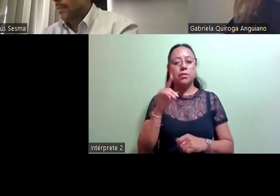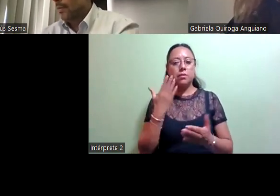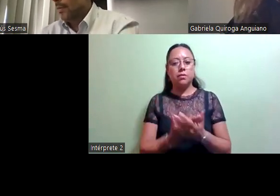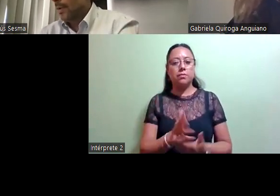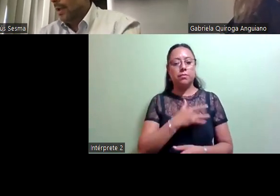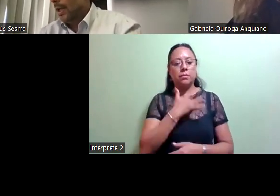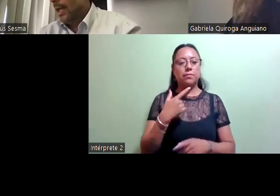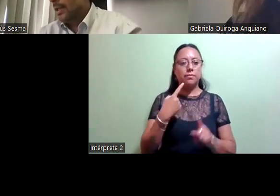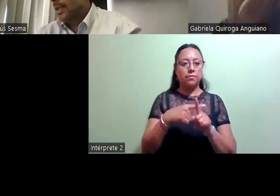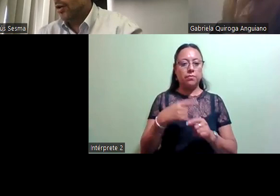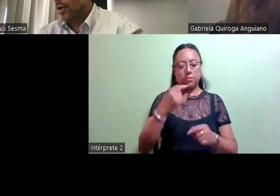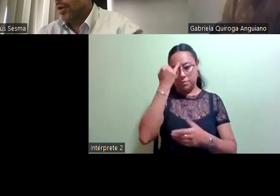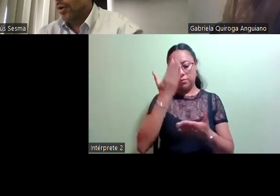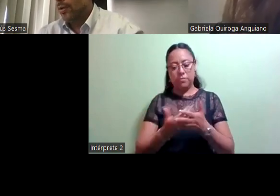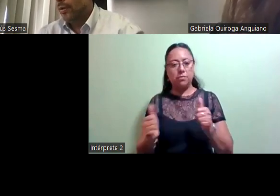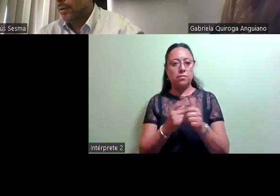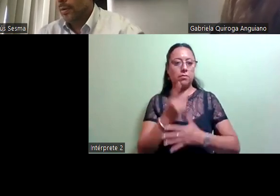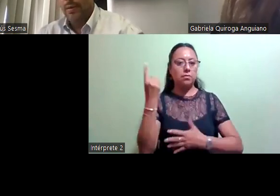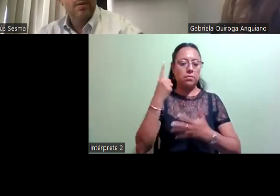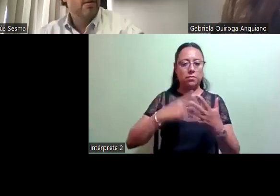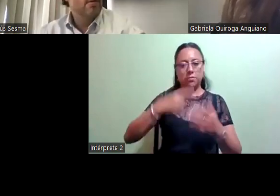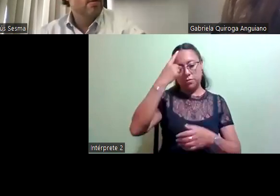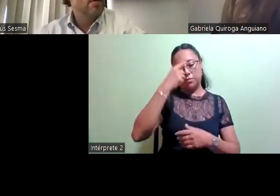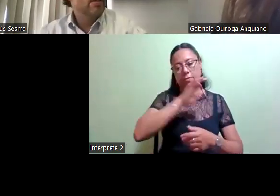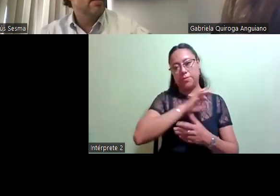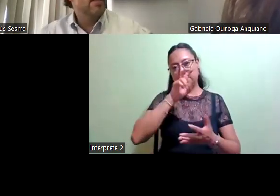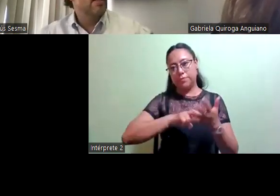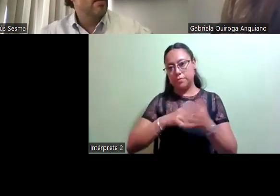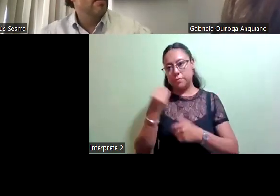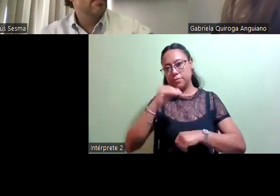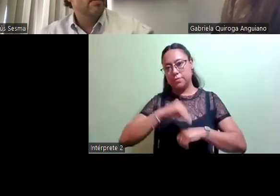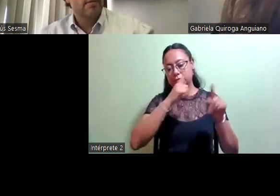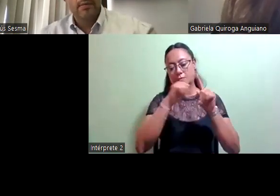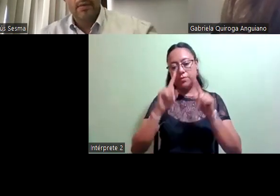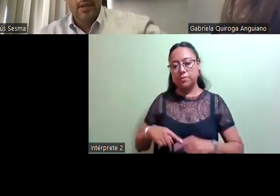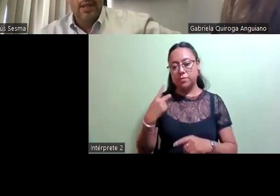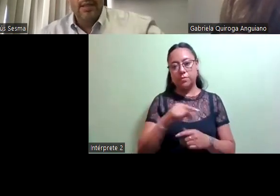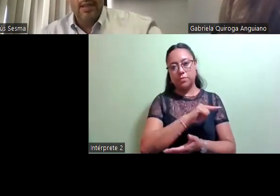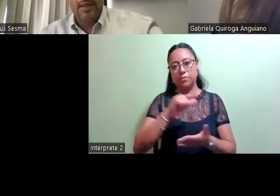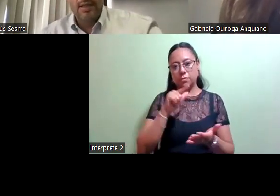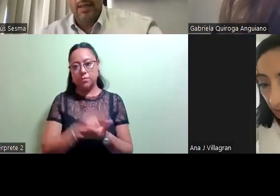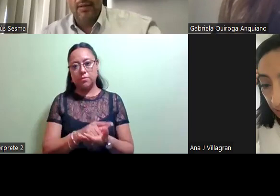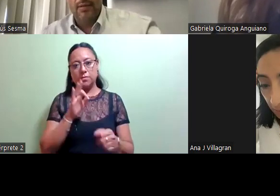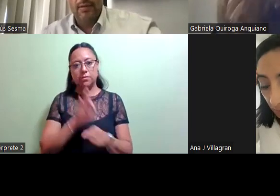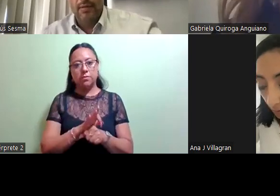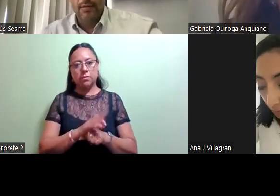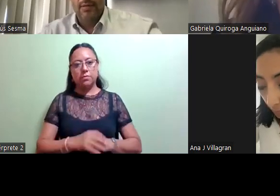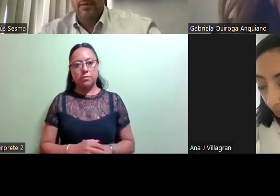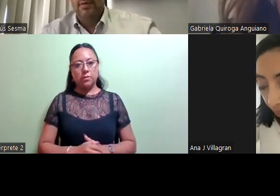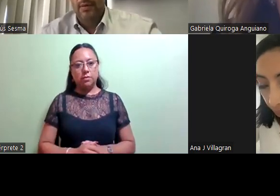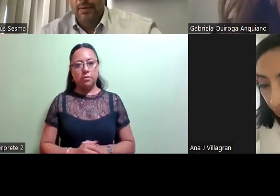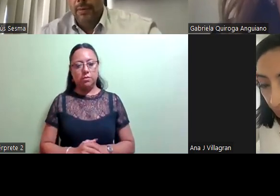positivo de la iniciativa con proyecto de decreto por el que se reforman, adicionan diversas disposiciones de la Ley de Protección